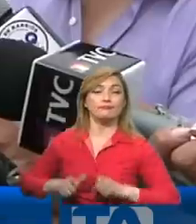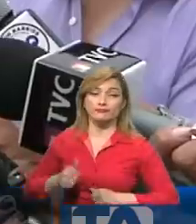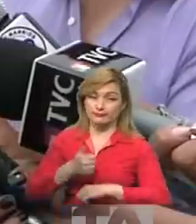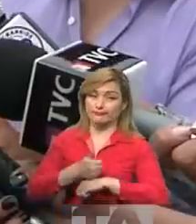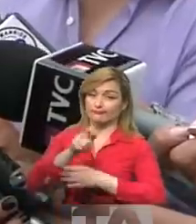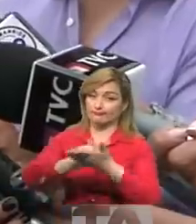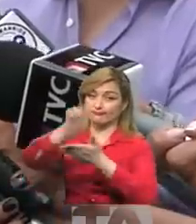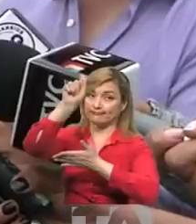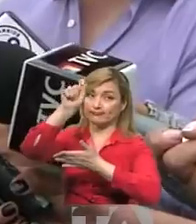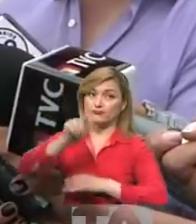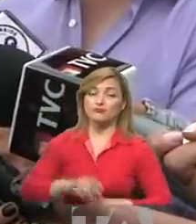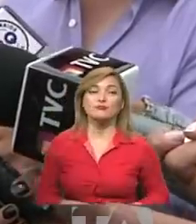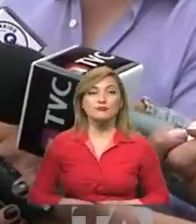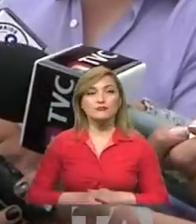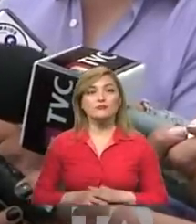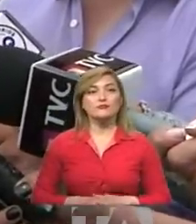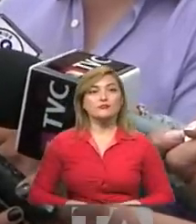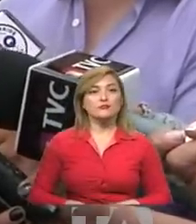del Ministerio de Salud.